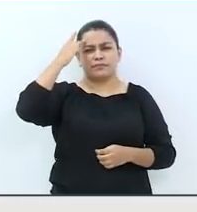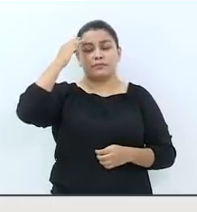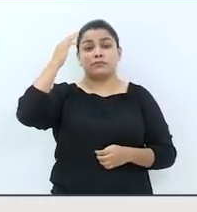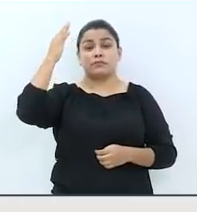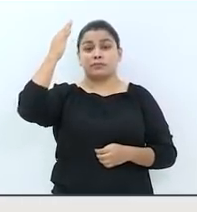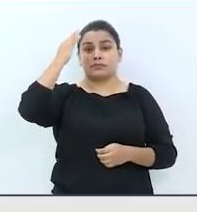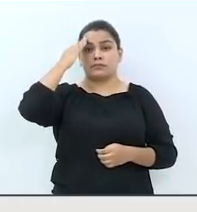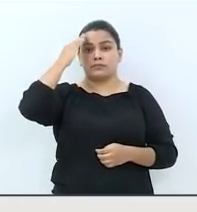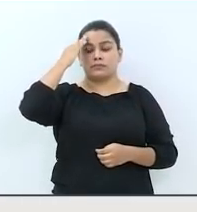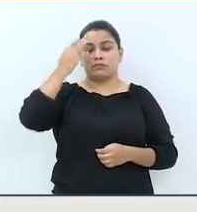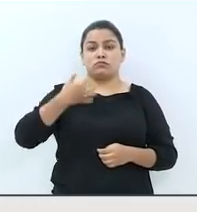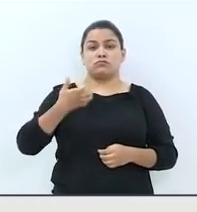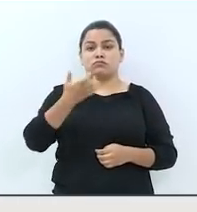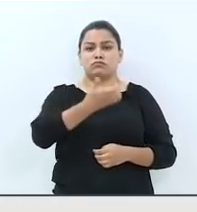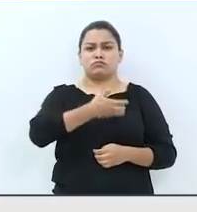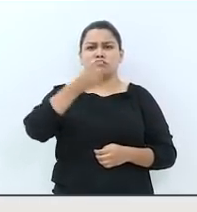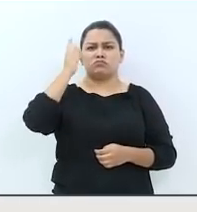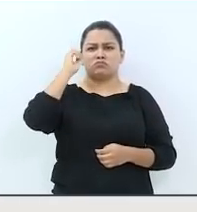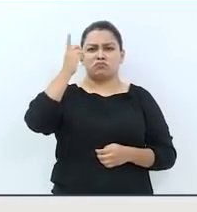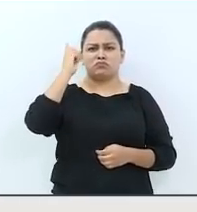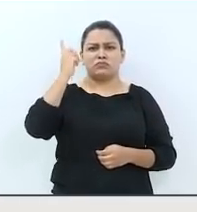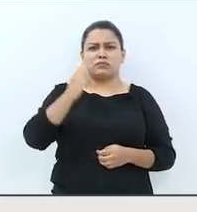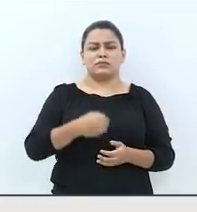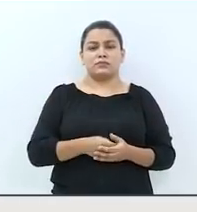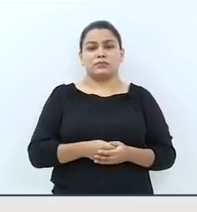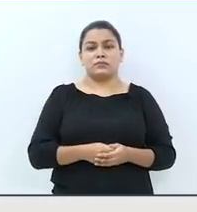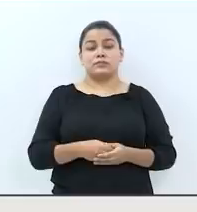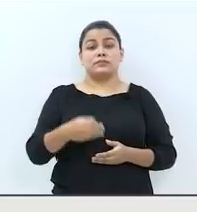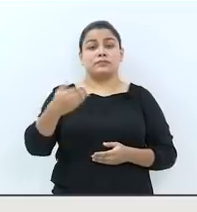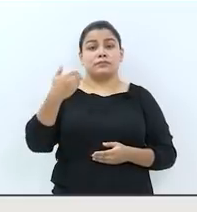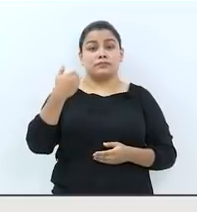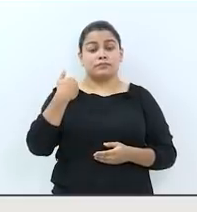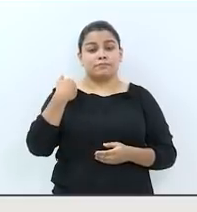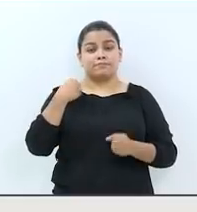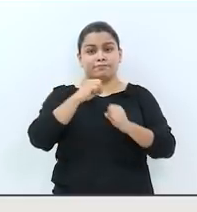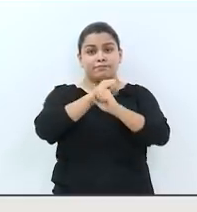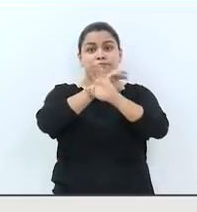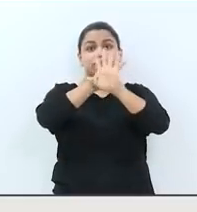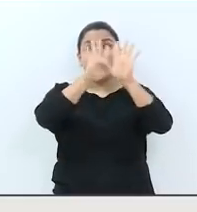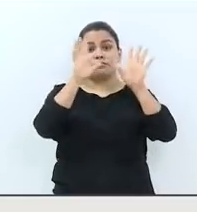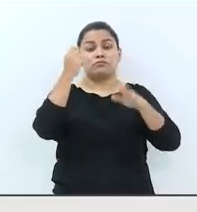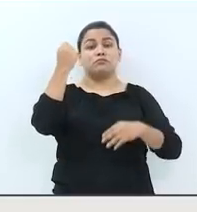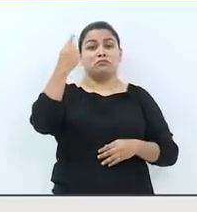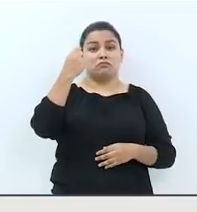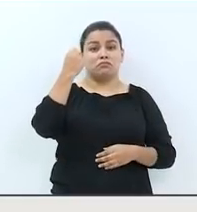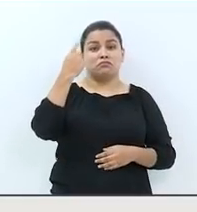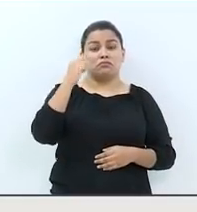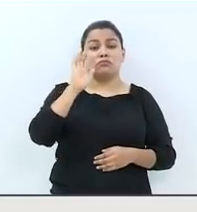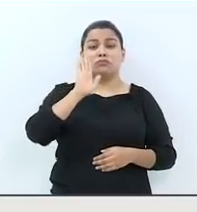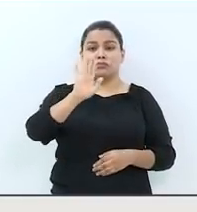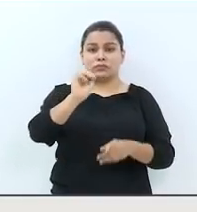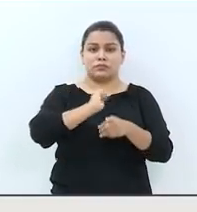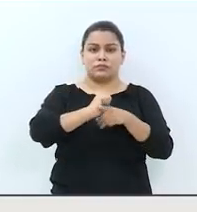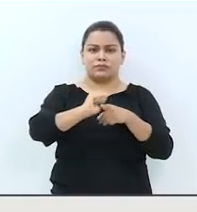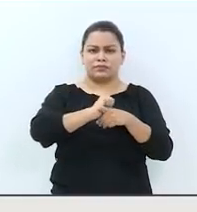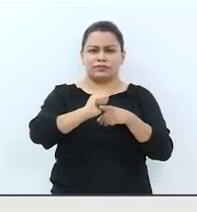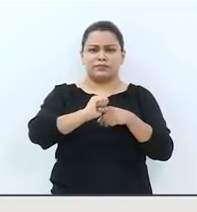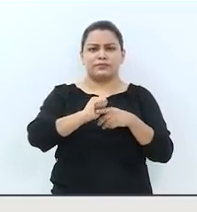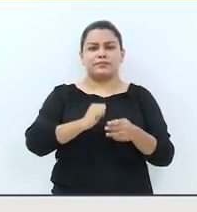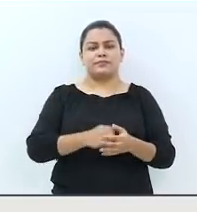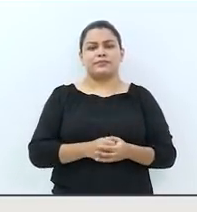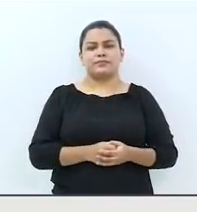que nuestras docentes y nuestros docentes tienen muy claro y comprenden muy bien desde su práctica, y es